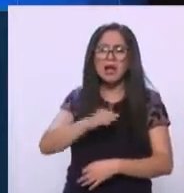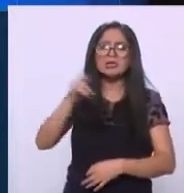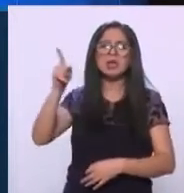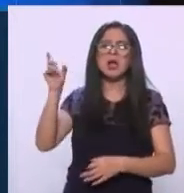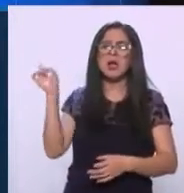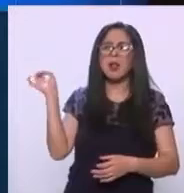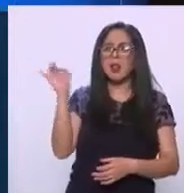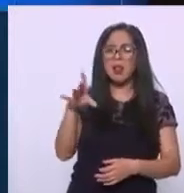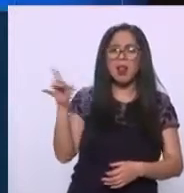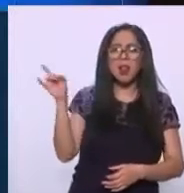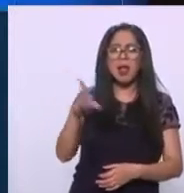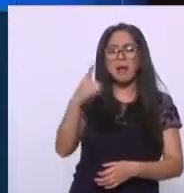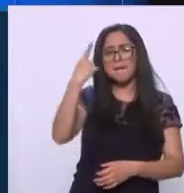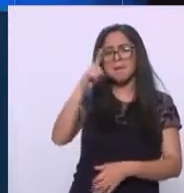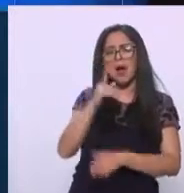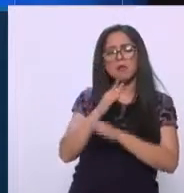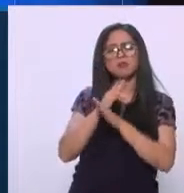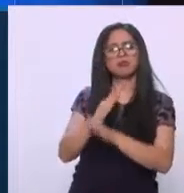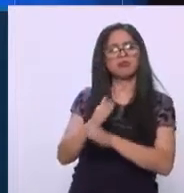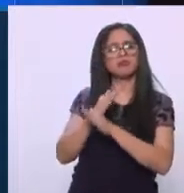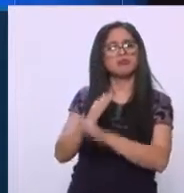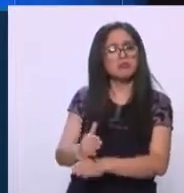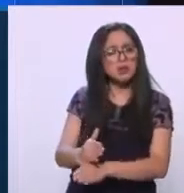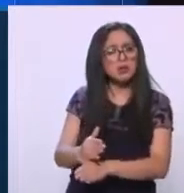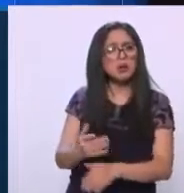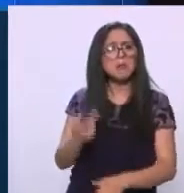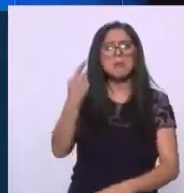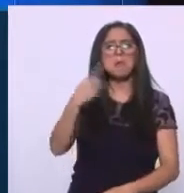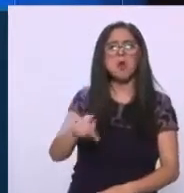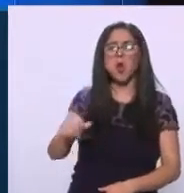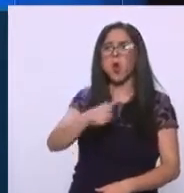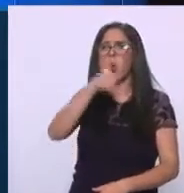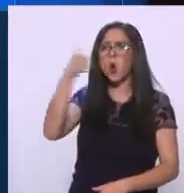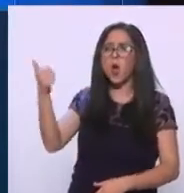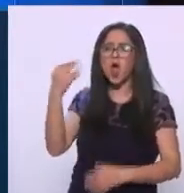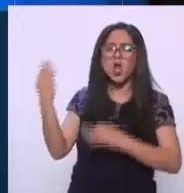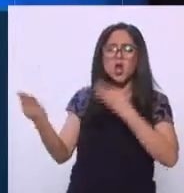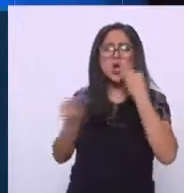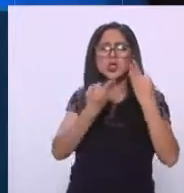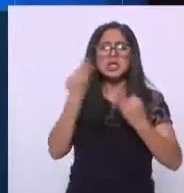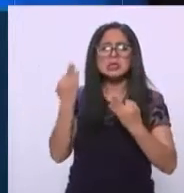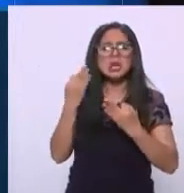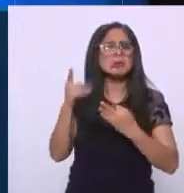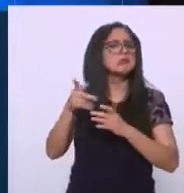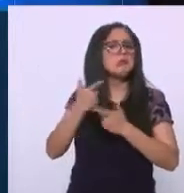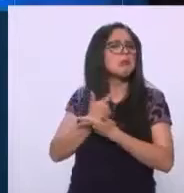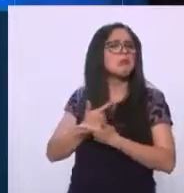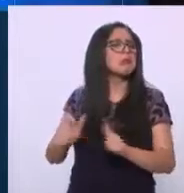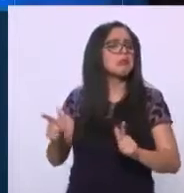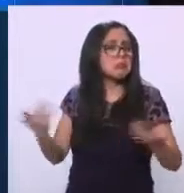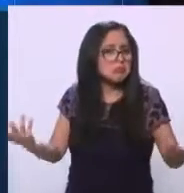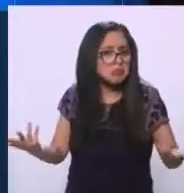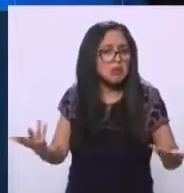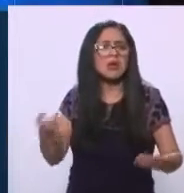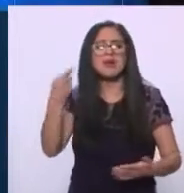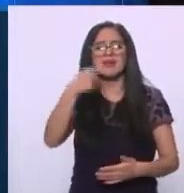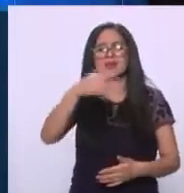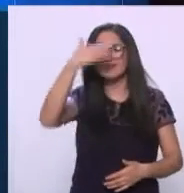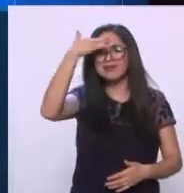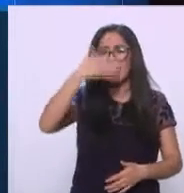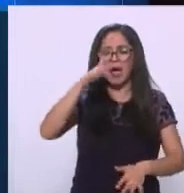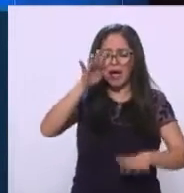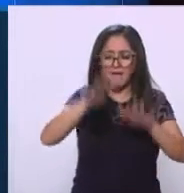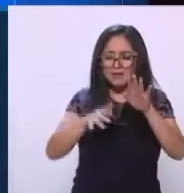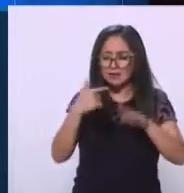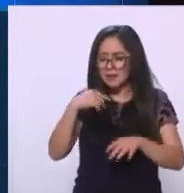poniendo candados, no sé qué, pero con respecto a otras cosas no necesariamente. Y luego es muy difícil, además, discernir, ¿no?